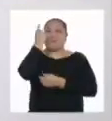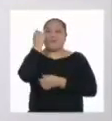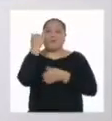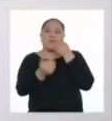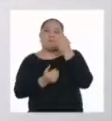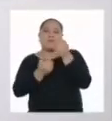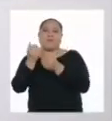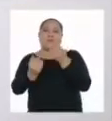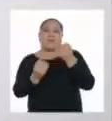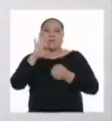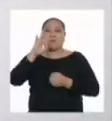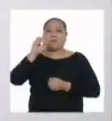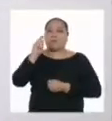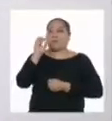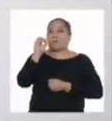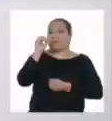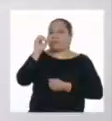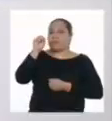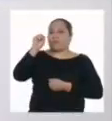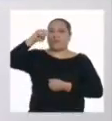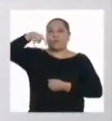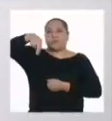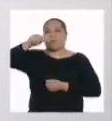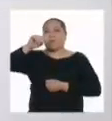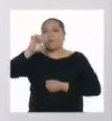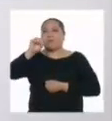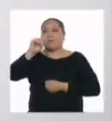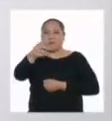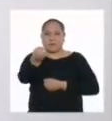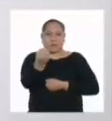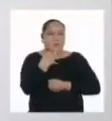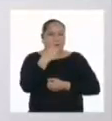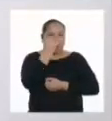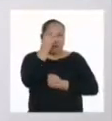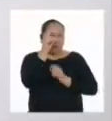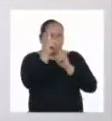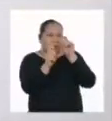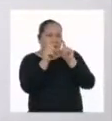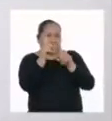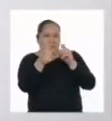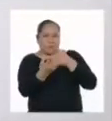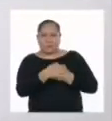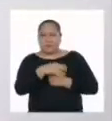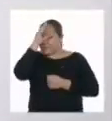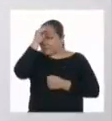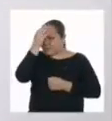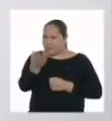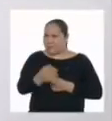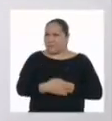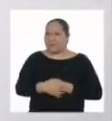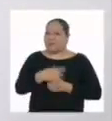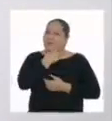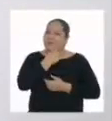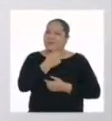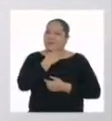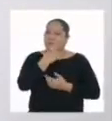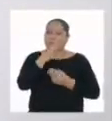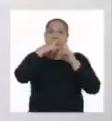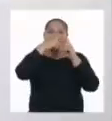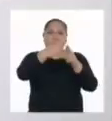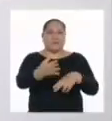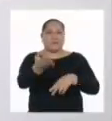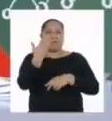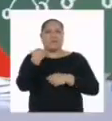mejor el proceso de fotosíntesis. Me dijiste que teníamos un par de preguntas de las chicas y chicos. Me